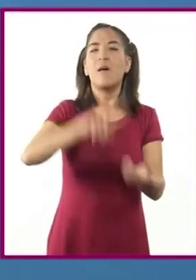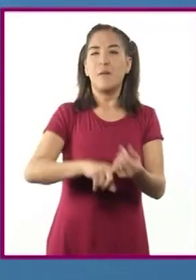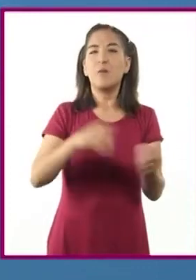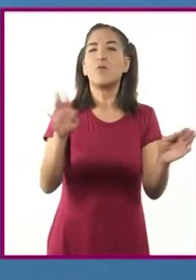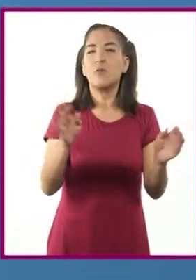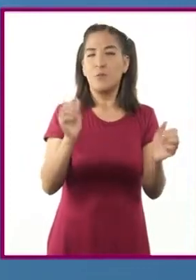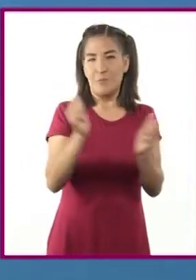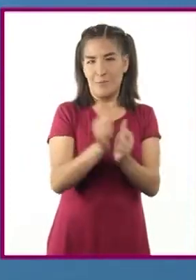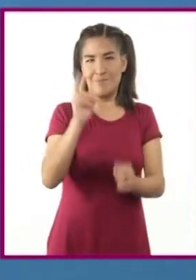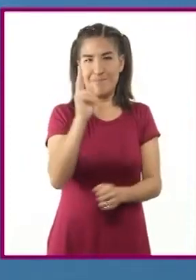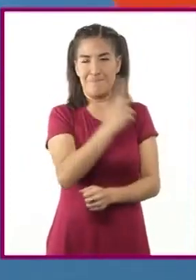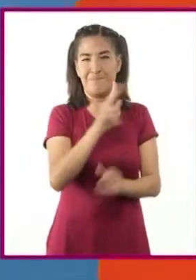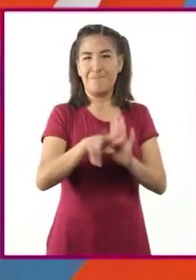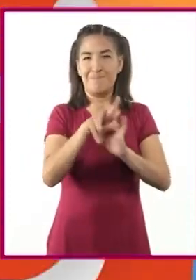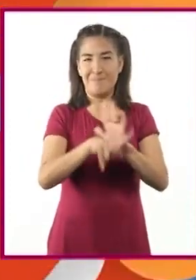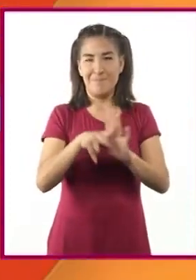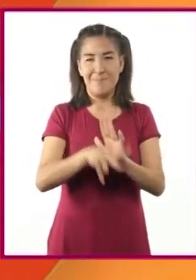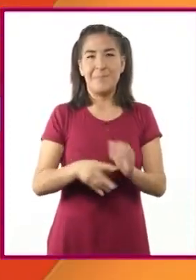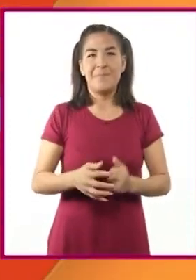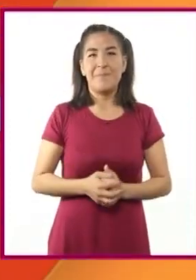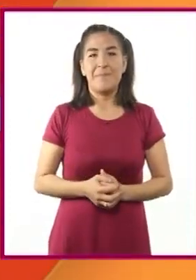del siguiente video.